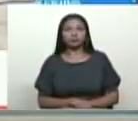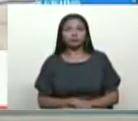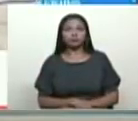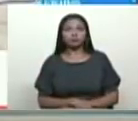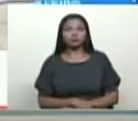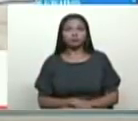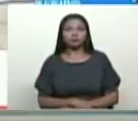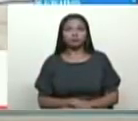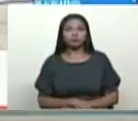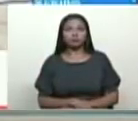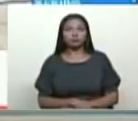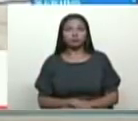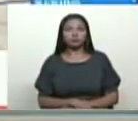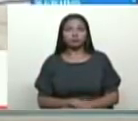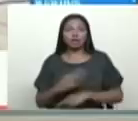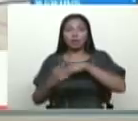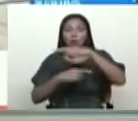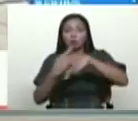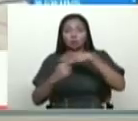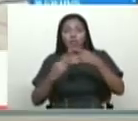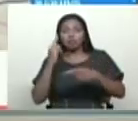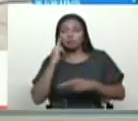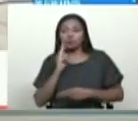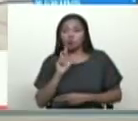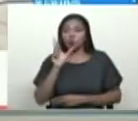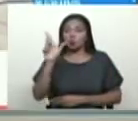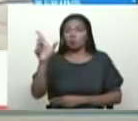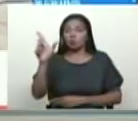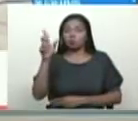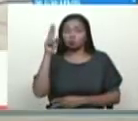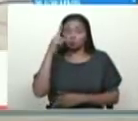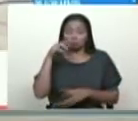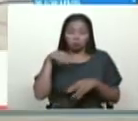Que la revolución bolivariana, el PSUV, se victimiza.